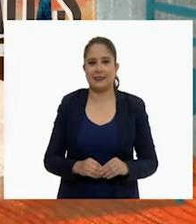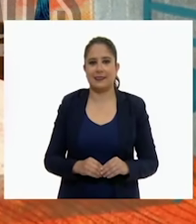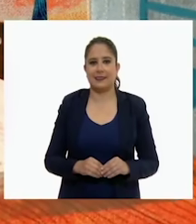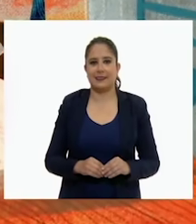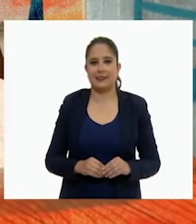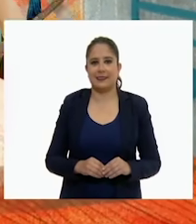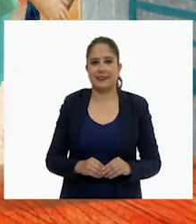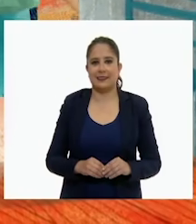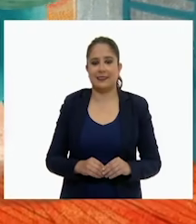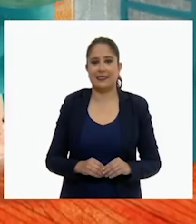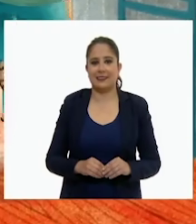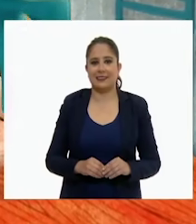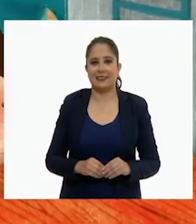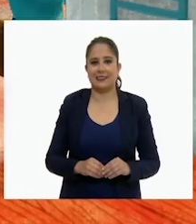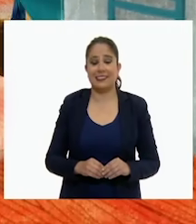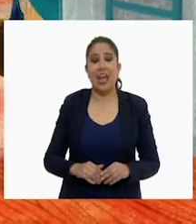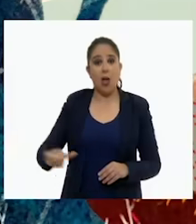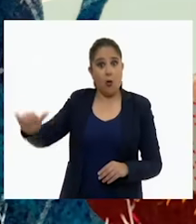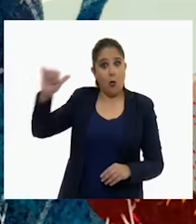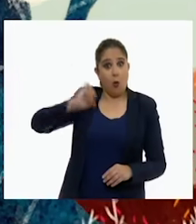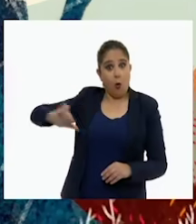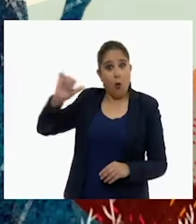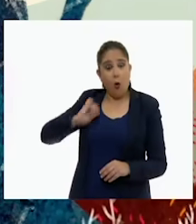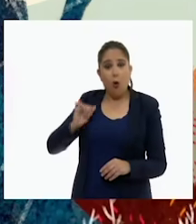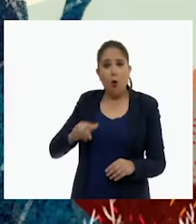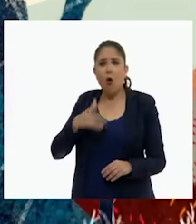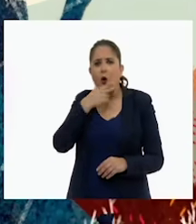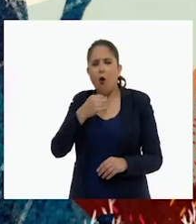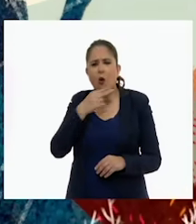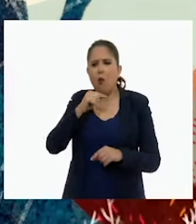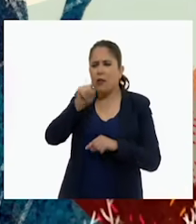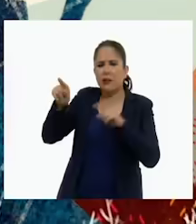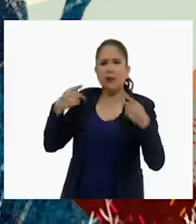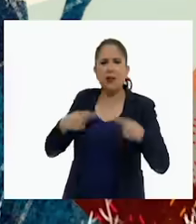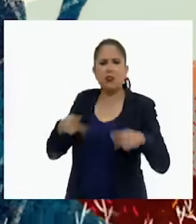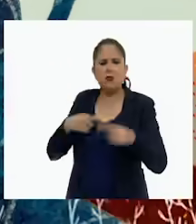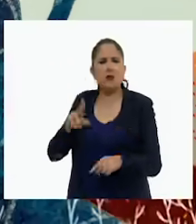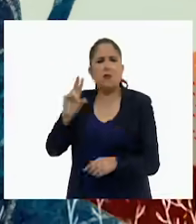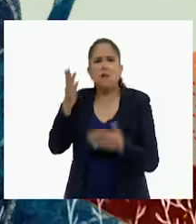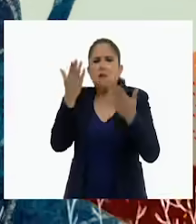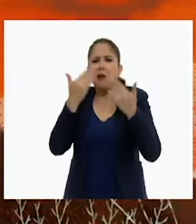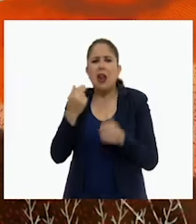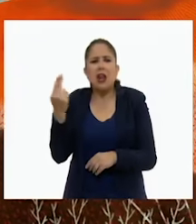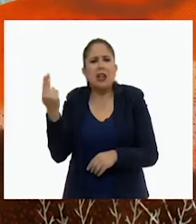Gracias por video.